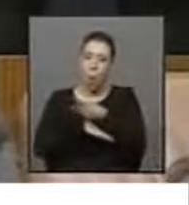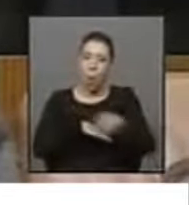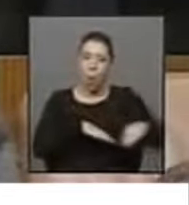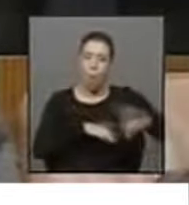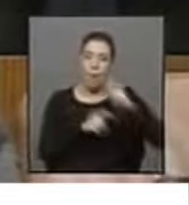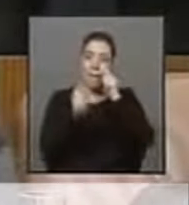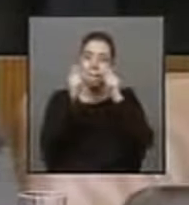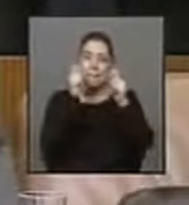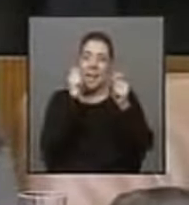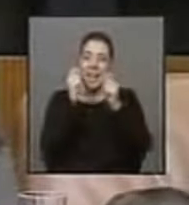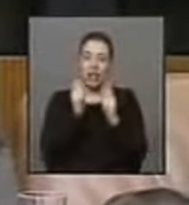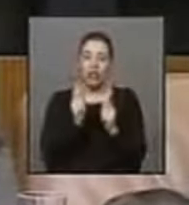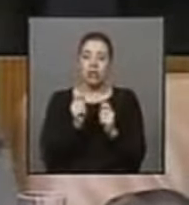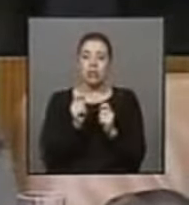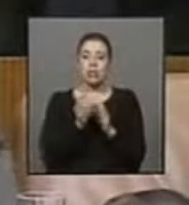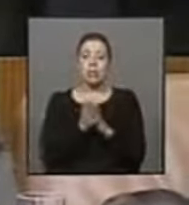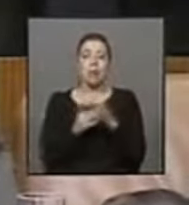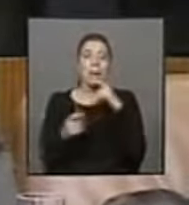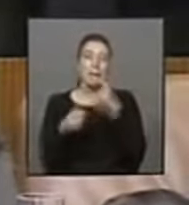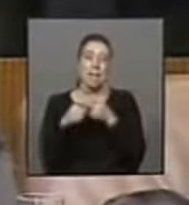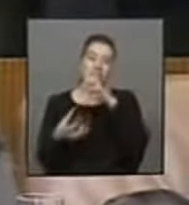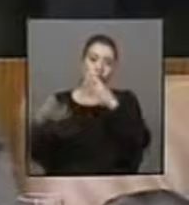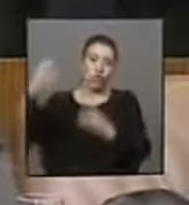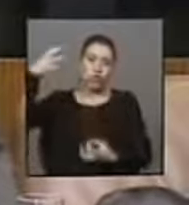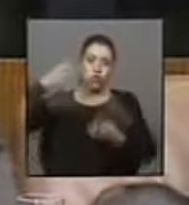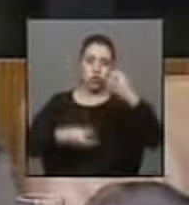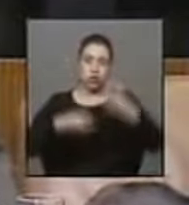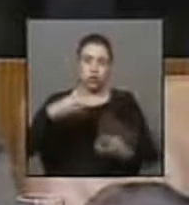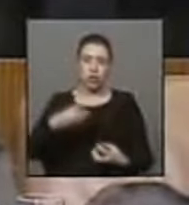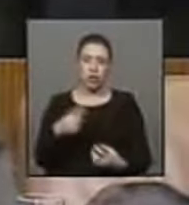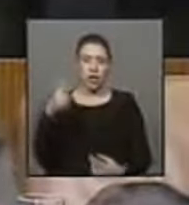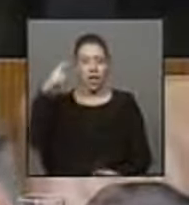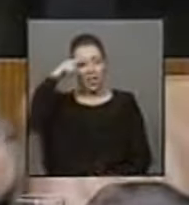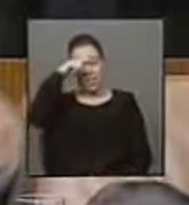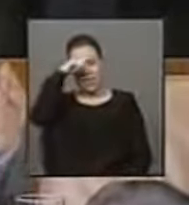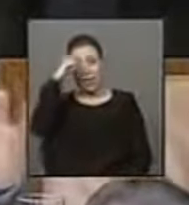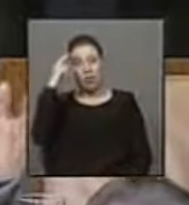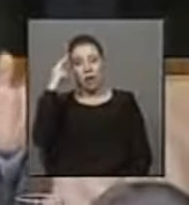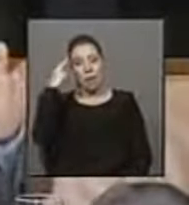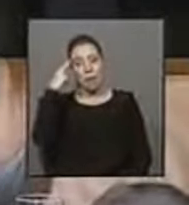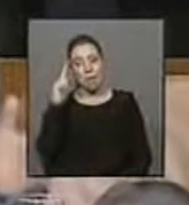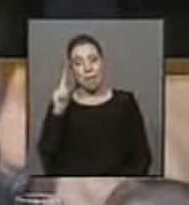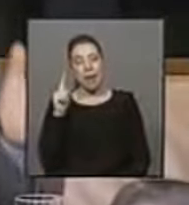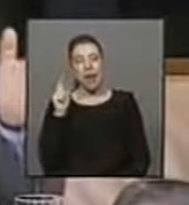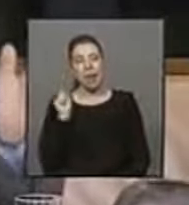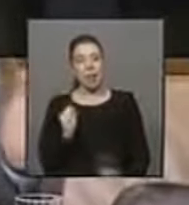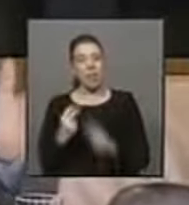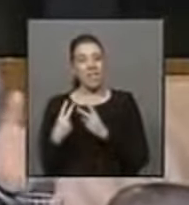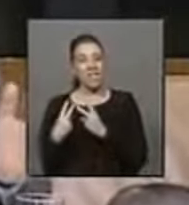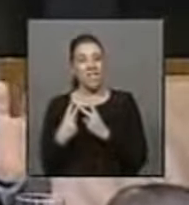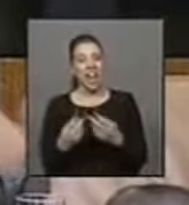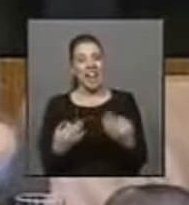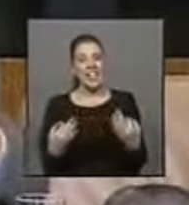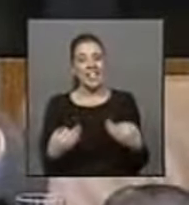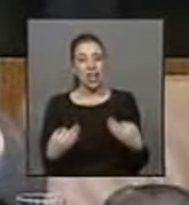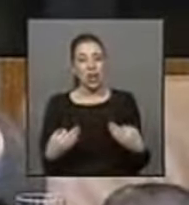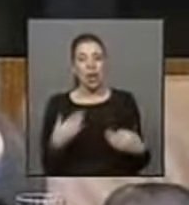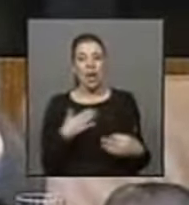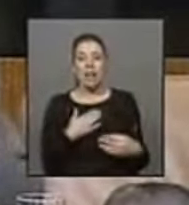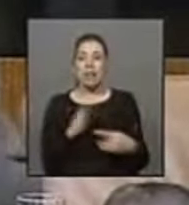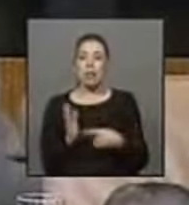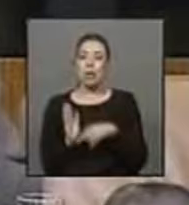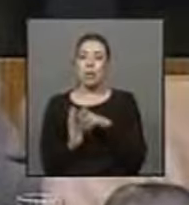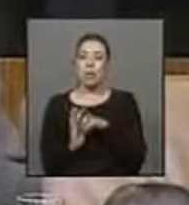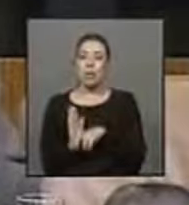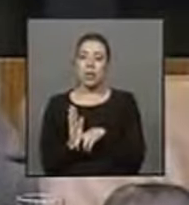que donde hay despeñadero, donde hay dificultad para poder viajar y viajar seguro, queremos que este